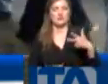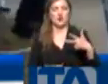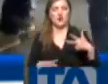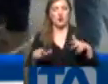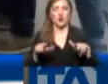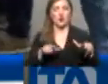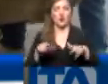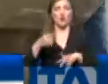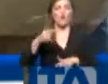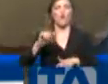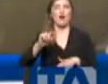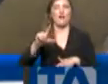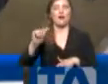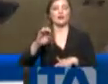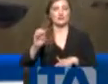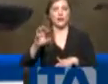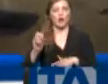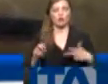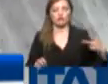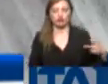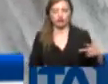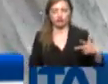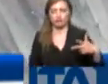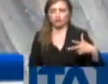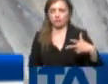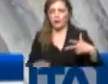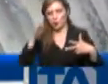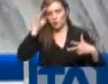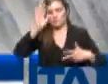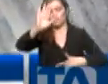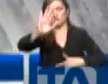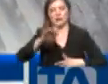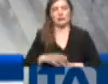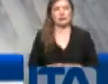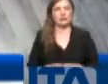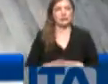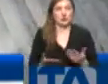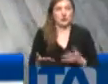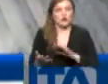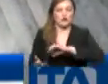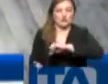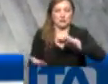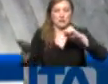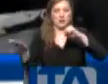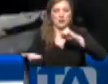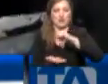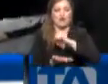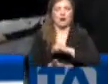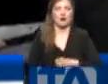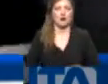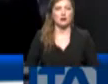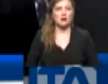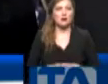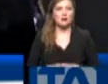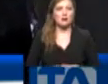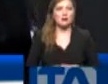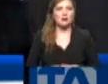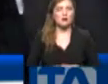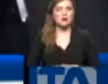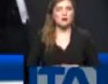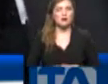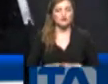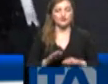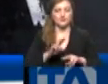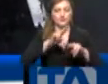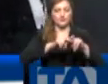perteneciente al cantón Gualaceo. Los paquetes tipo ladrillo fueron descubiertos encaletados en un doble fondo del balde de la camioneta y debajo de uno de